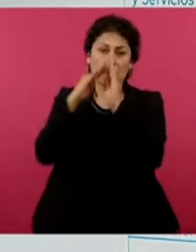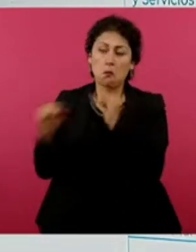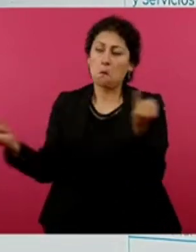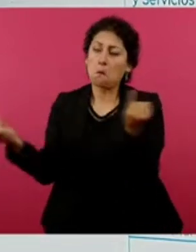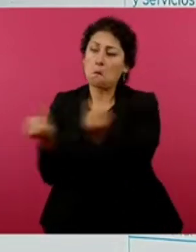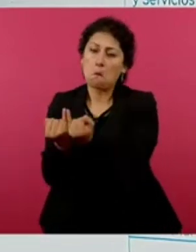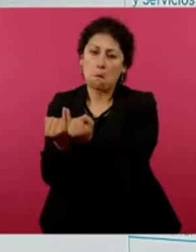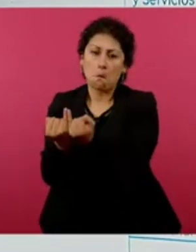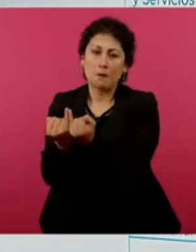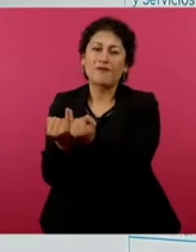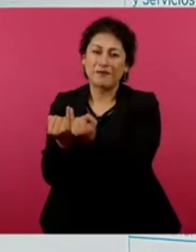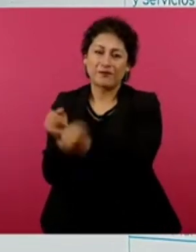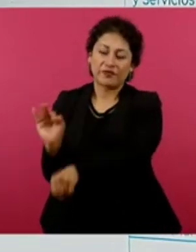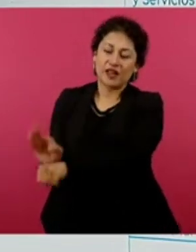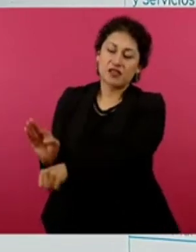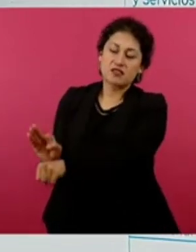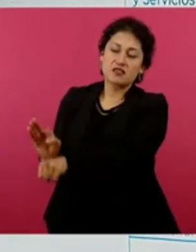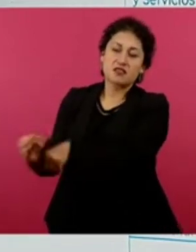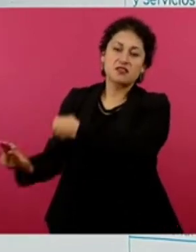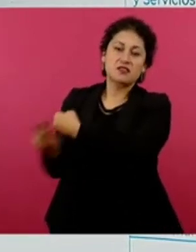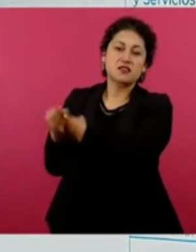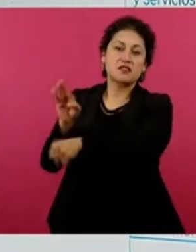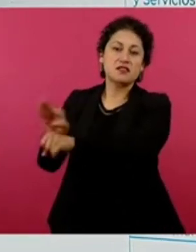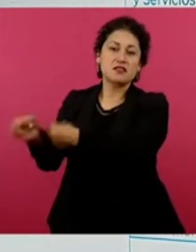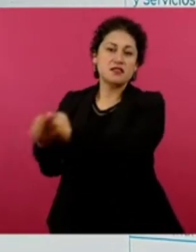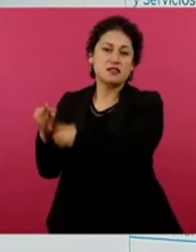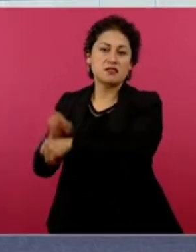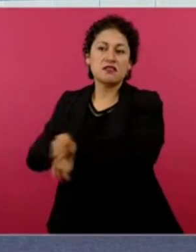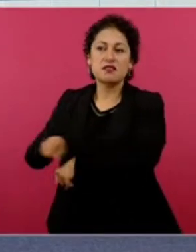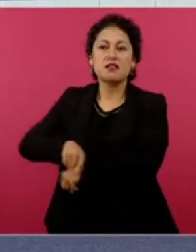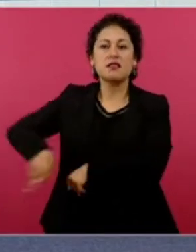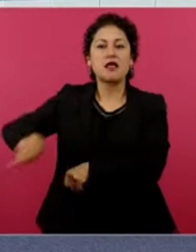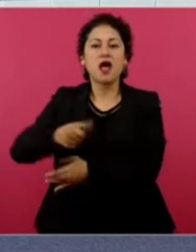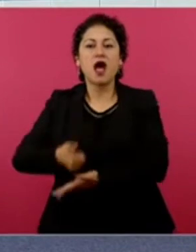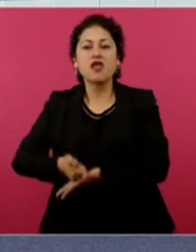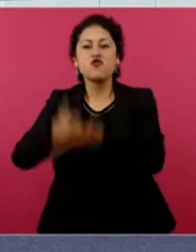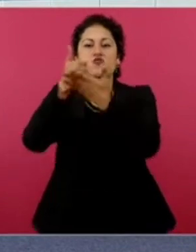para legitimar el saqueo, la corrupción.